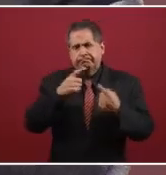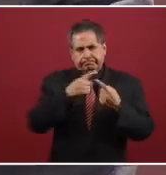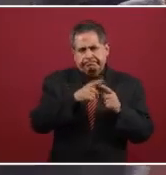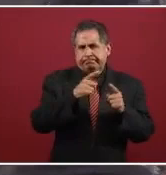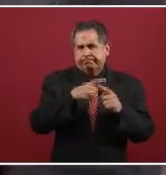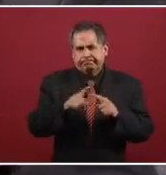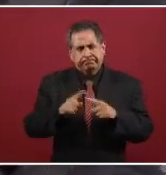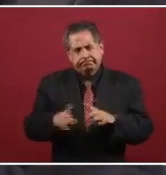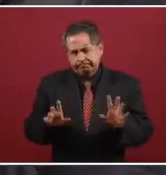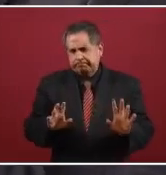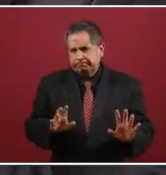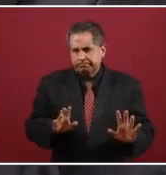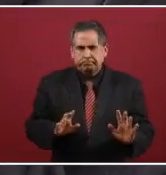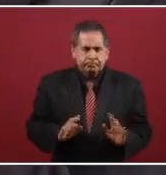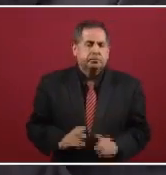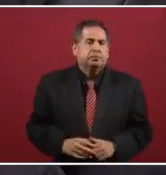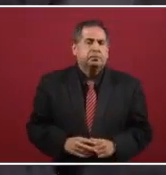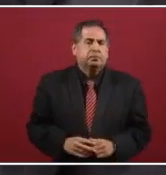Entonces,